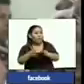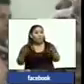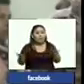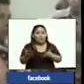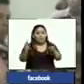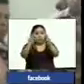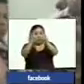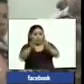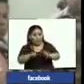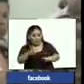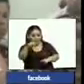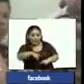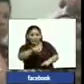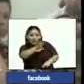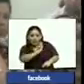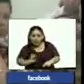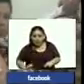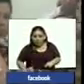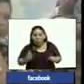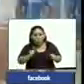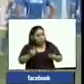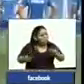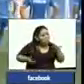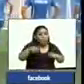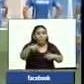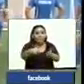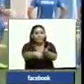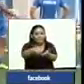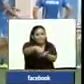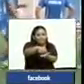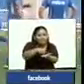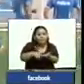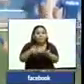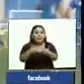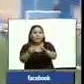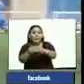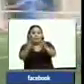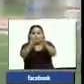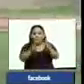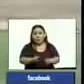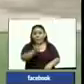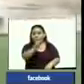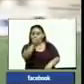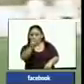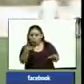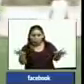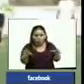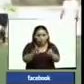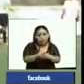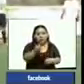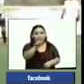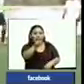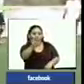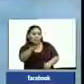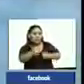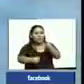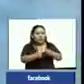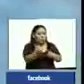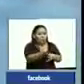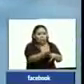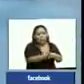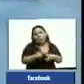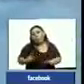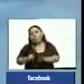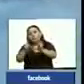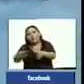que las federaciones nacionales intervengan en los municipios. Muchas de estas federaciones, 21 en total, 15 de deportes individuales y